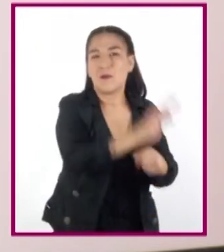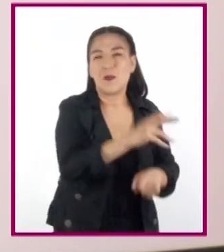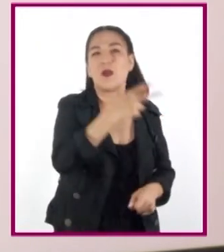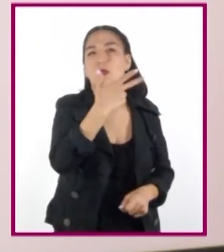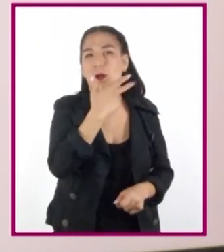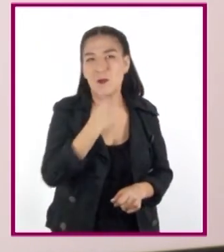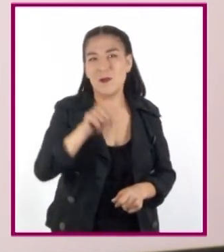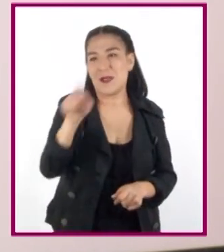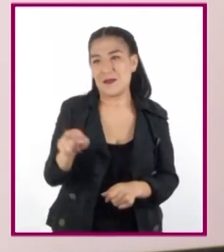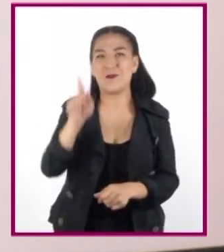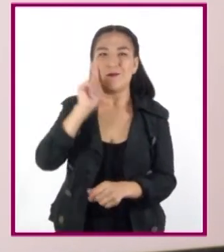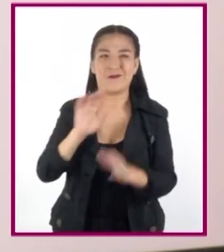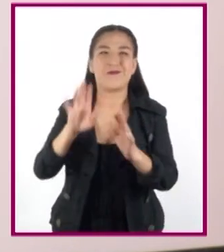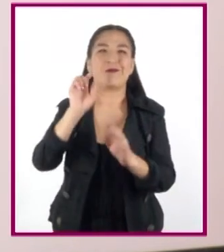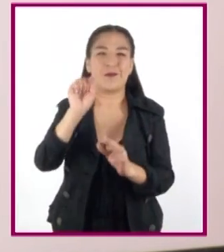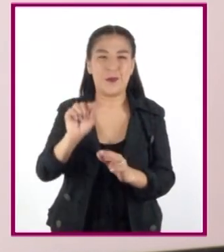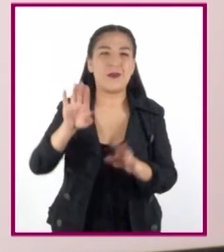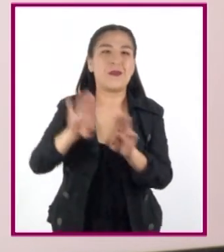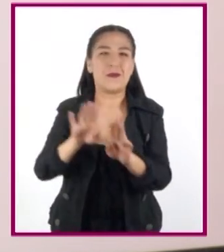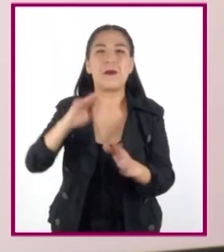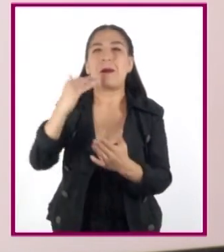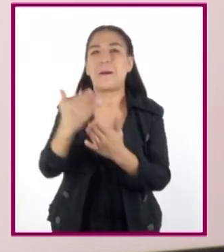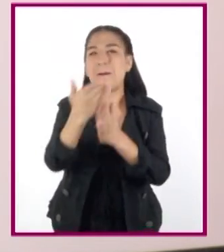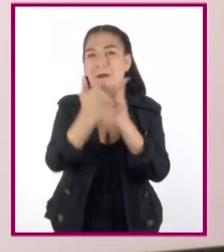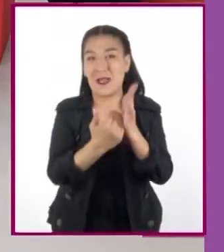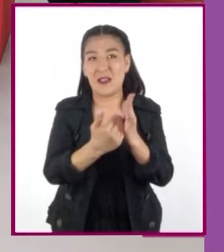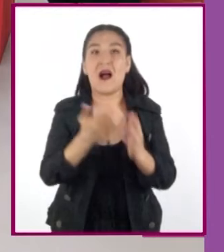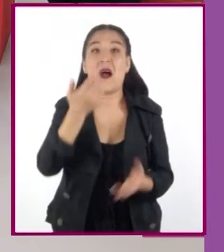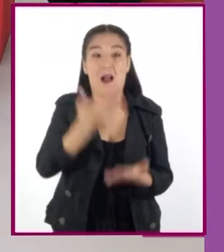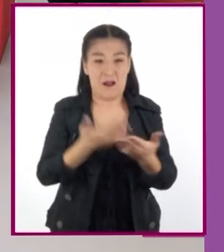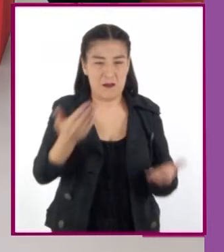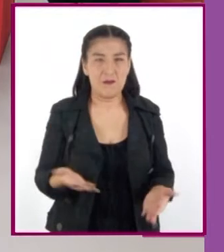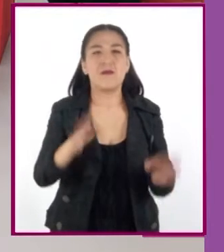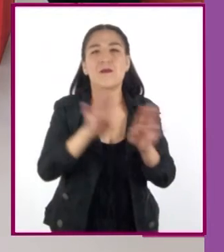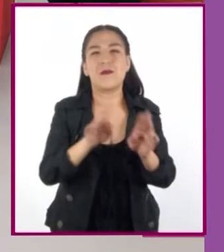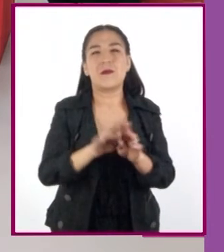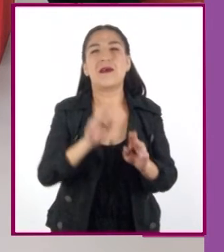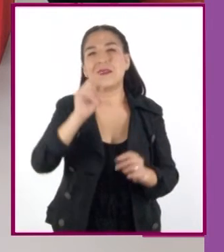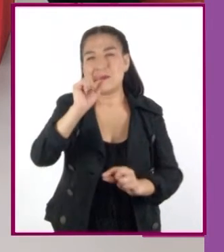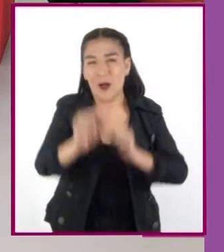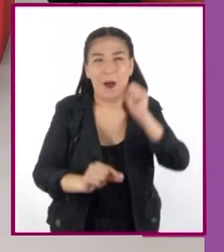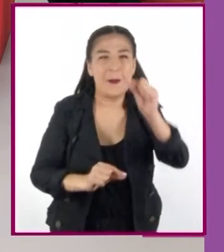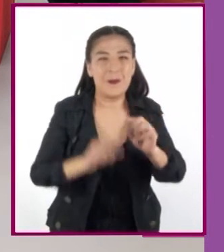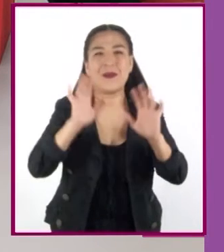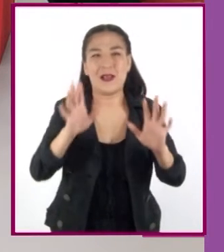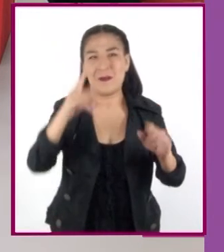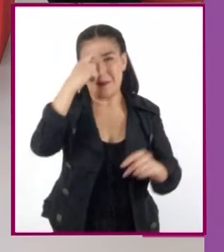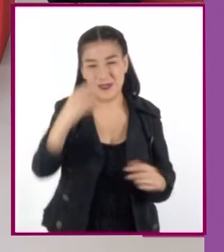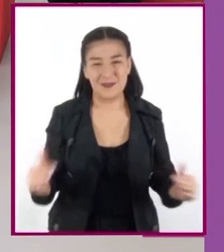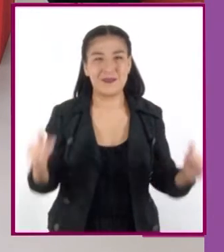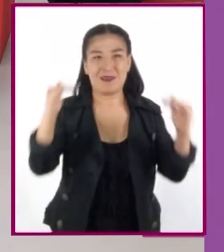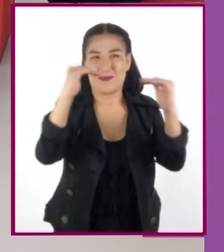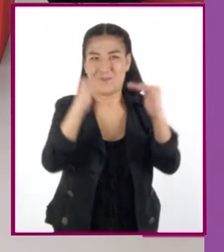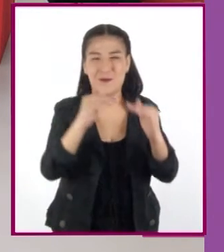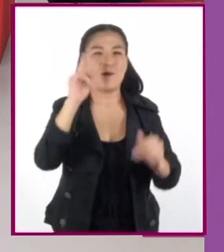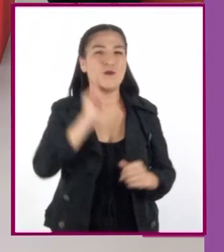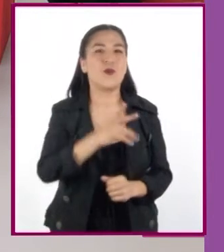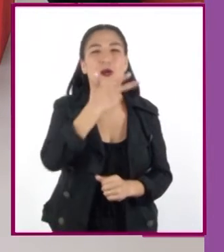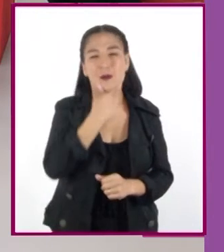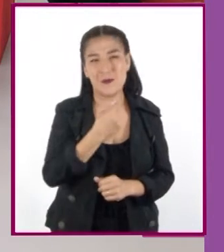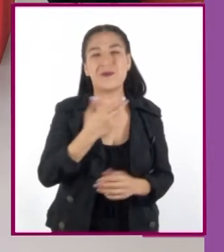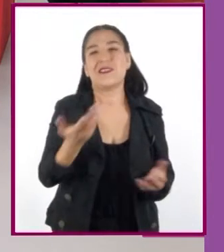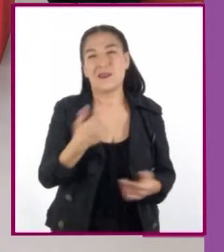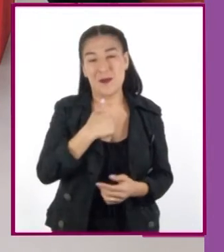venido deconstruyendo la masculinidad y la feminidad. Considero que el camino aún es largo y